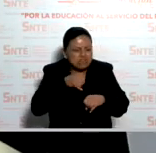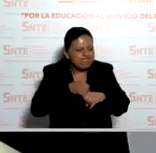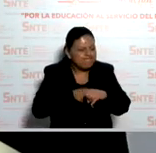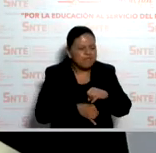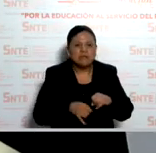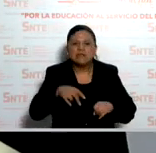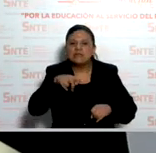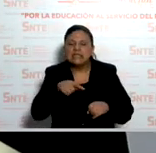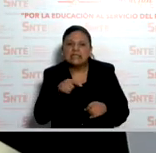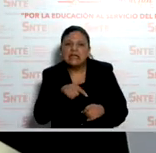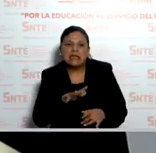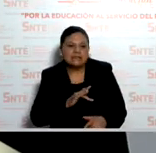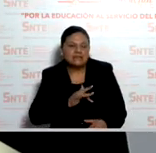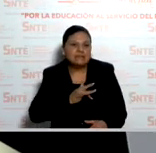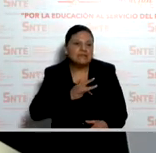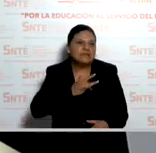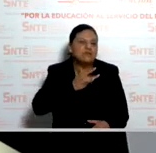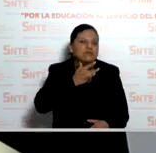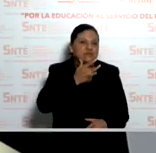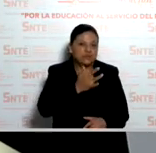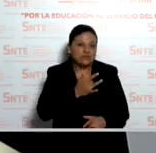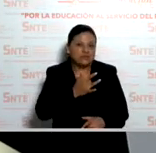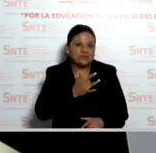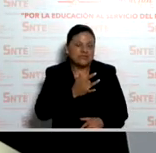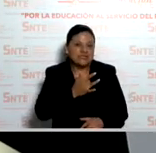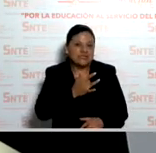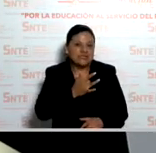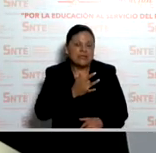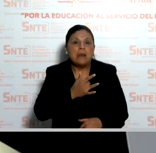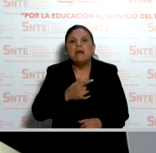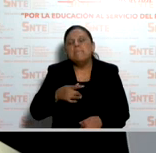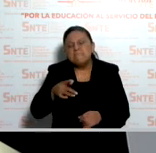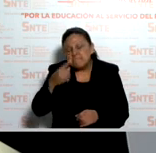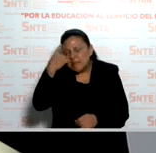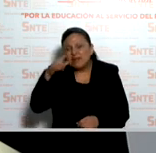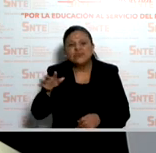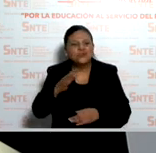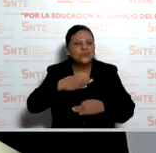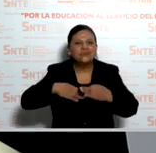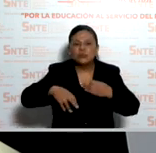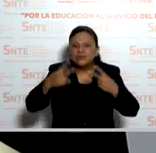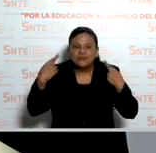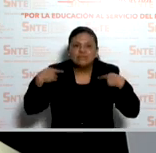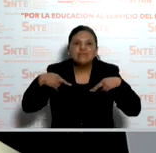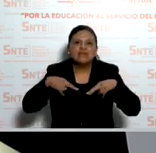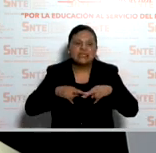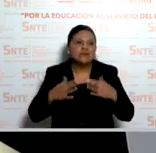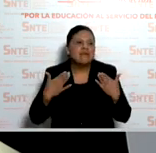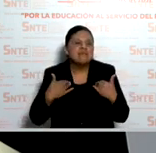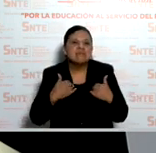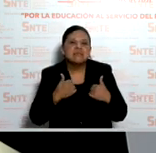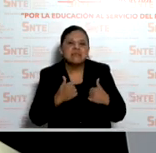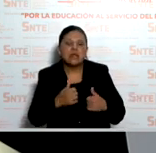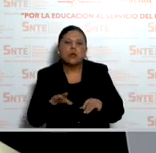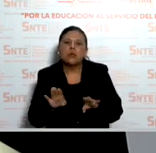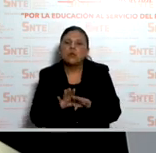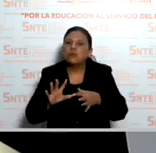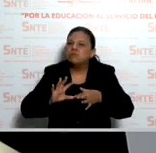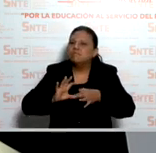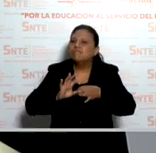que tienen las emociones para los que estamos dedicados a la educación. Entonces, como que la